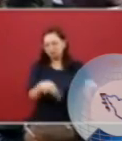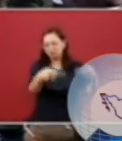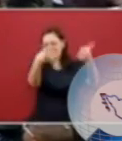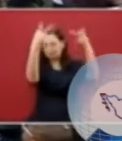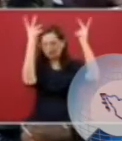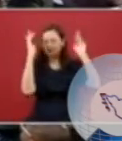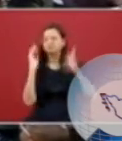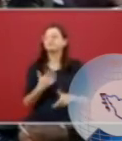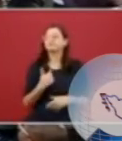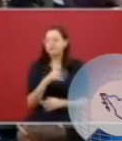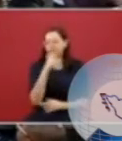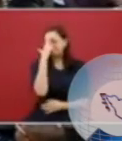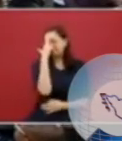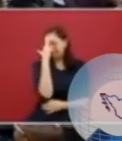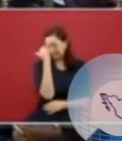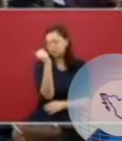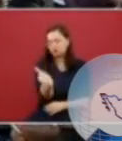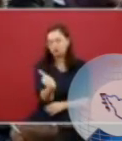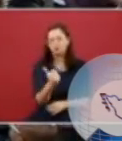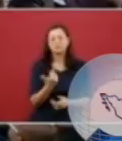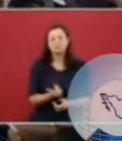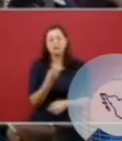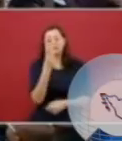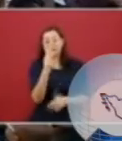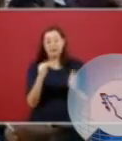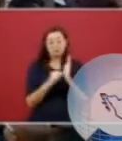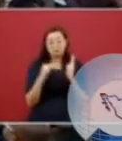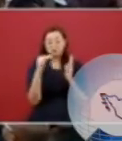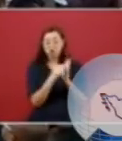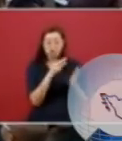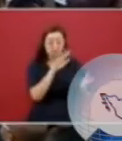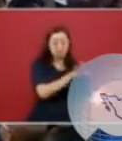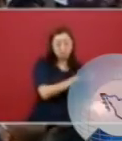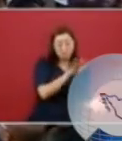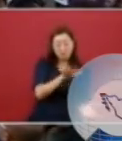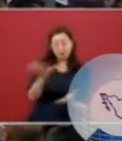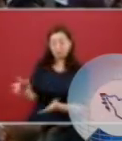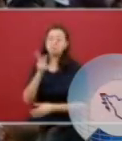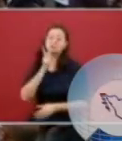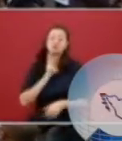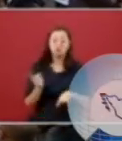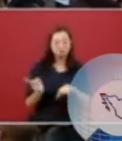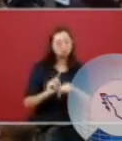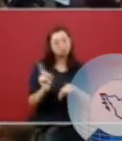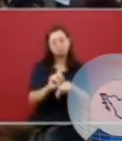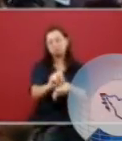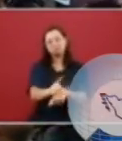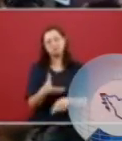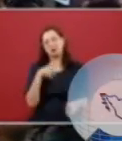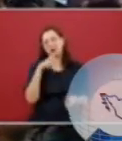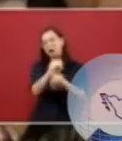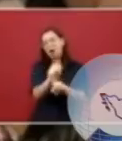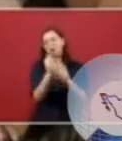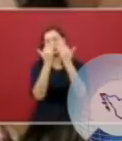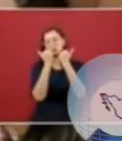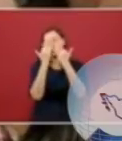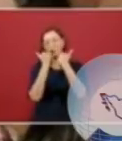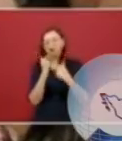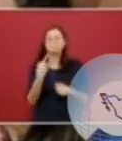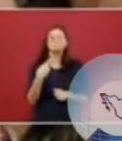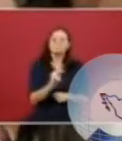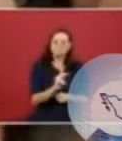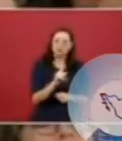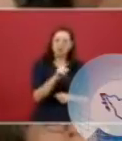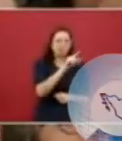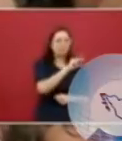razón. Estamos lejos de los 3 millones de barriles diarios. Sin embargo, sí se está produciendo petróleo